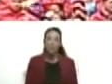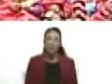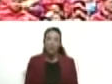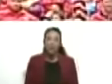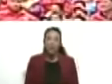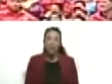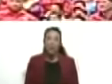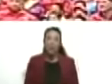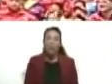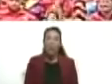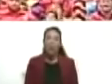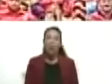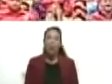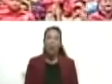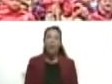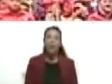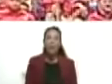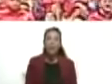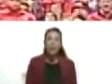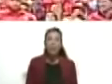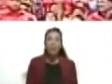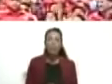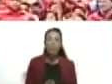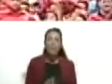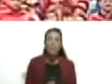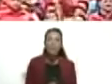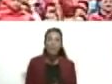¡Que viva Ezequiel Zamora!